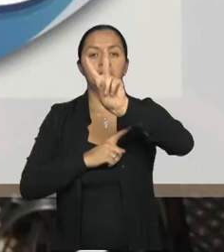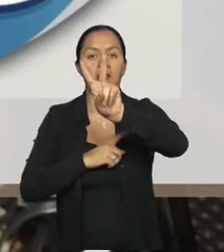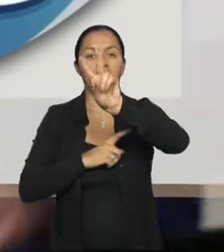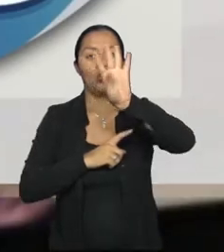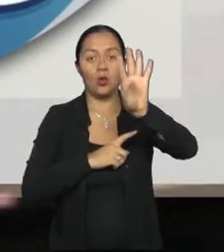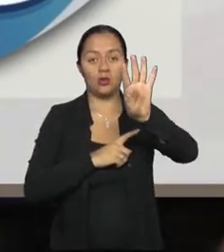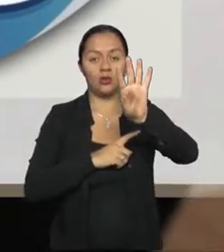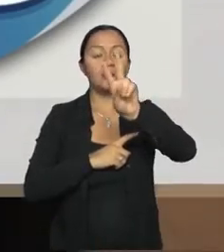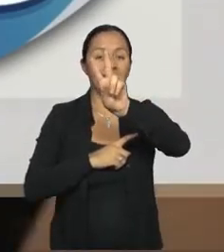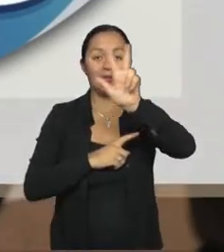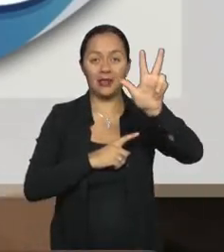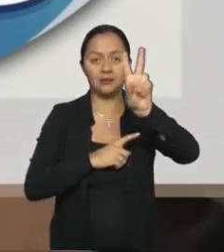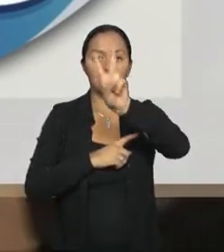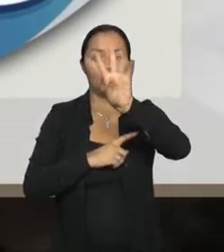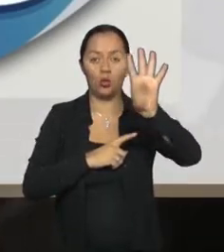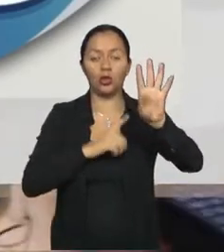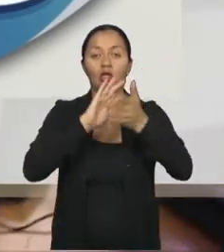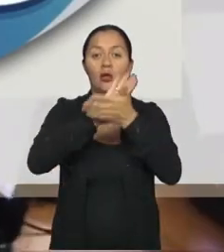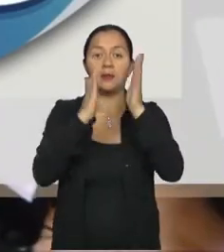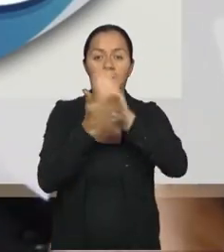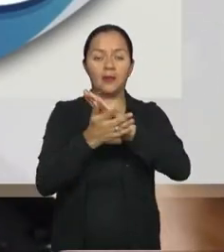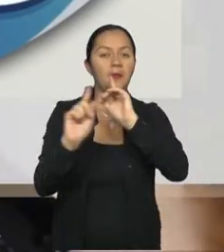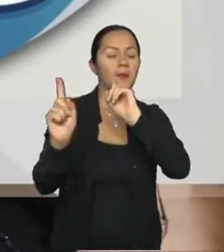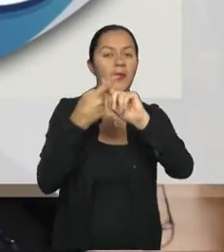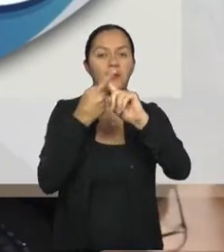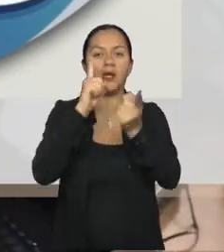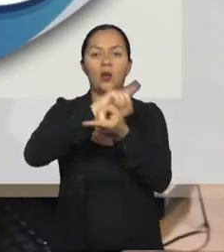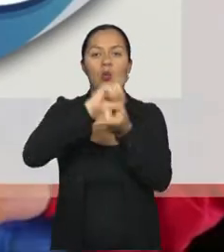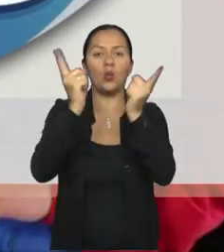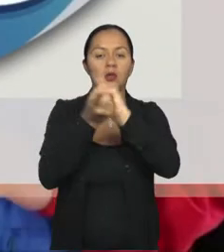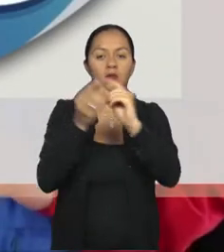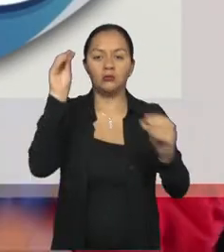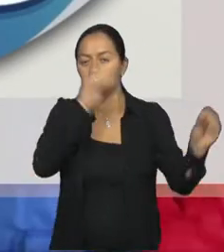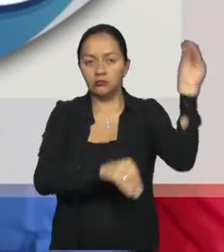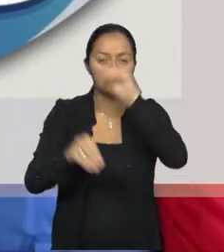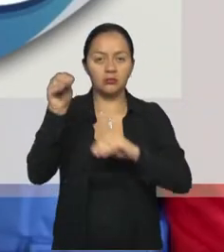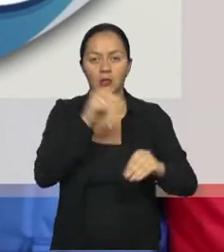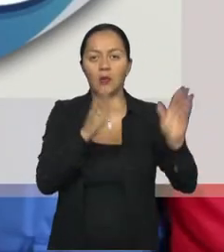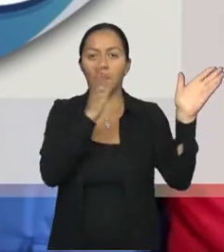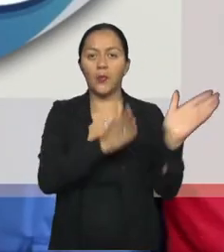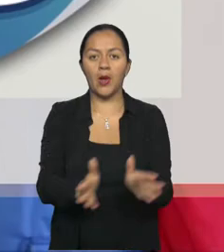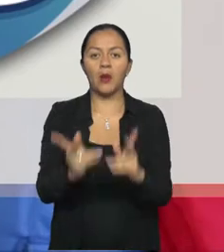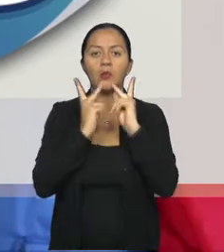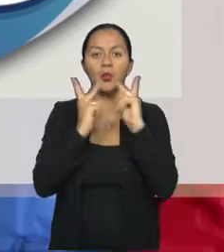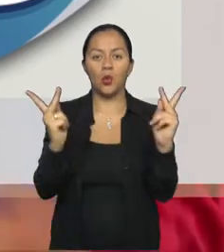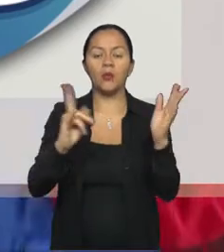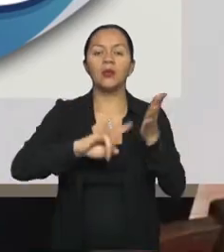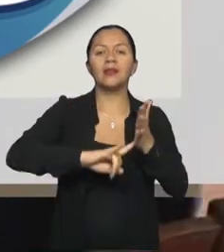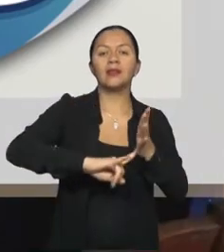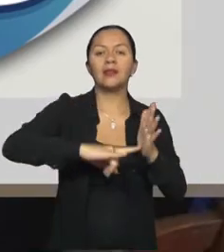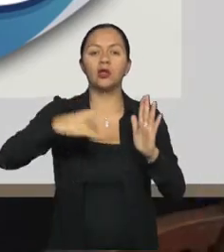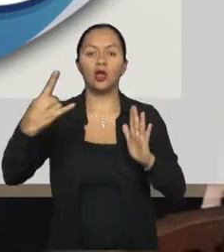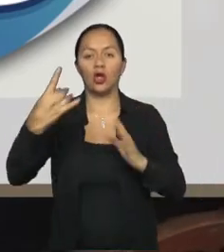noviembre el primer encuentro regional hacia la construcción de políticas públicas sobre tecnologías de la información y